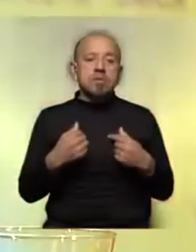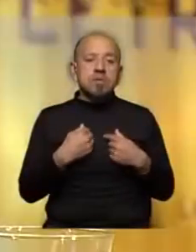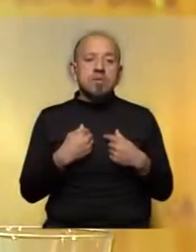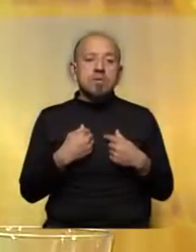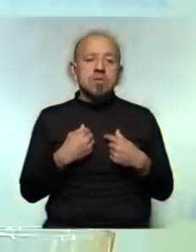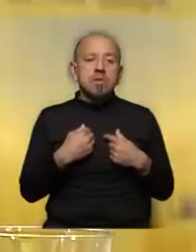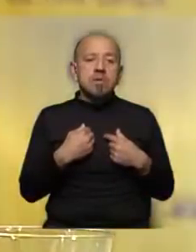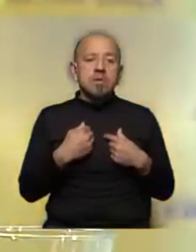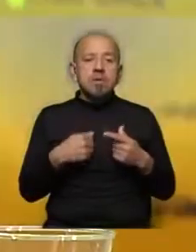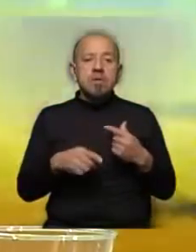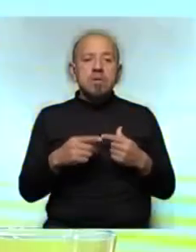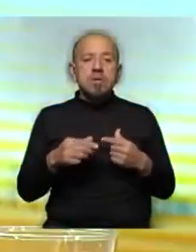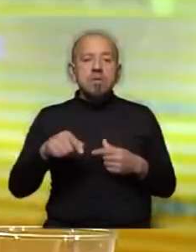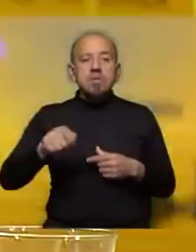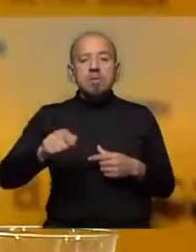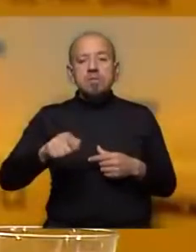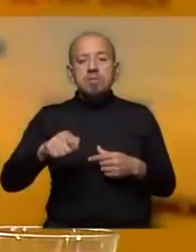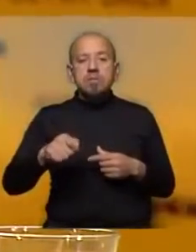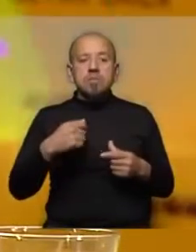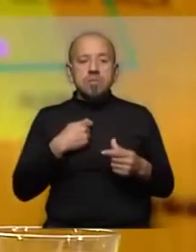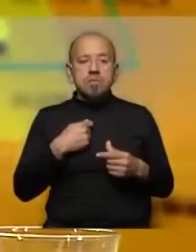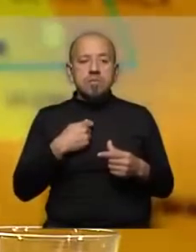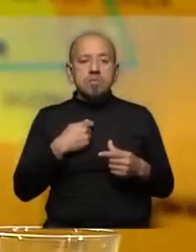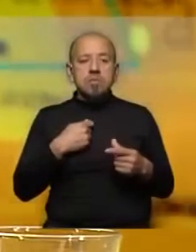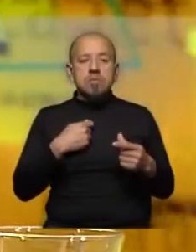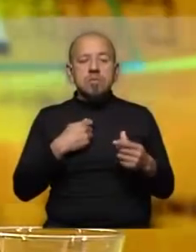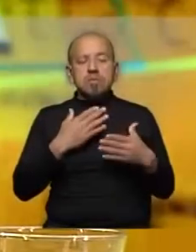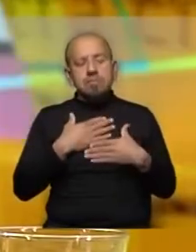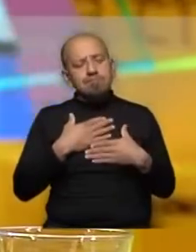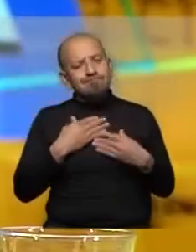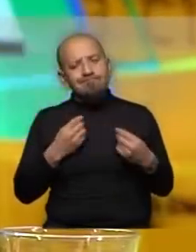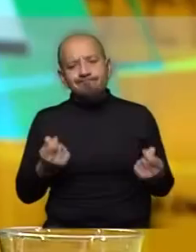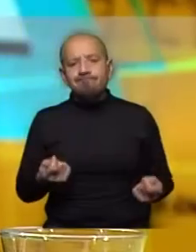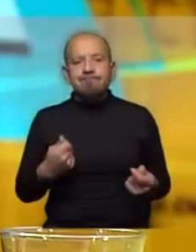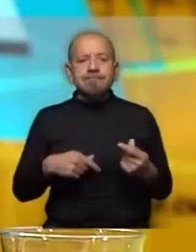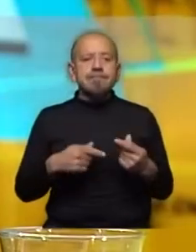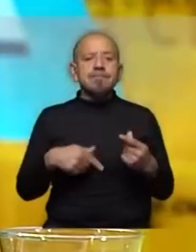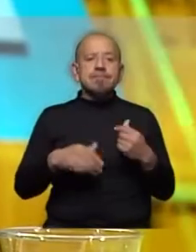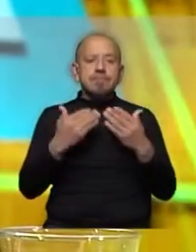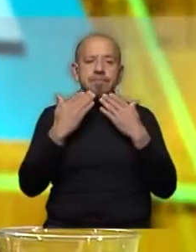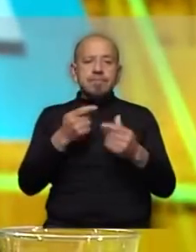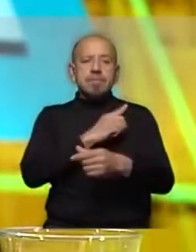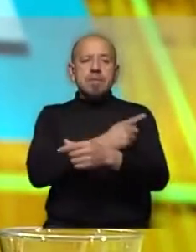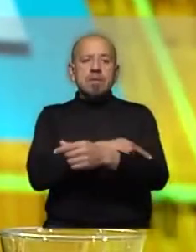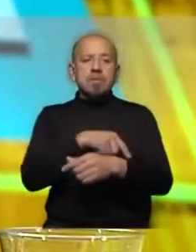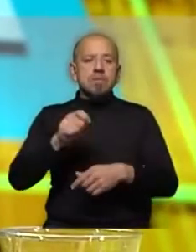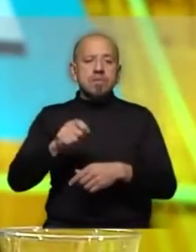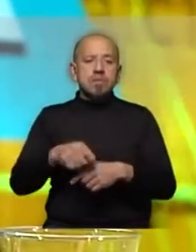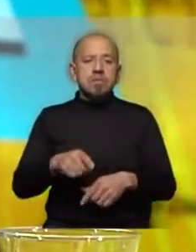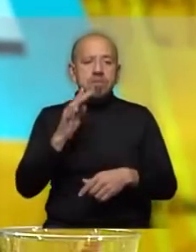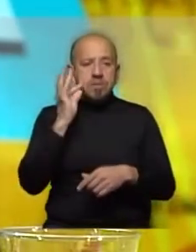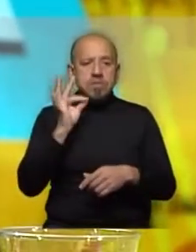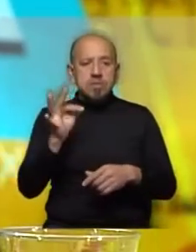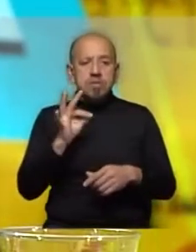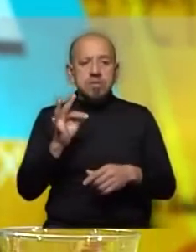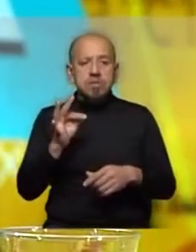mucho Me encantó ser juez disfruté ser juez me enamoró ser juez soy un agradecido del poder judicial de mi país por las oportunidades